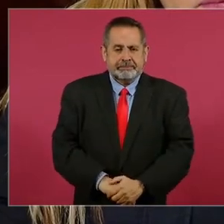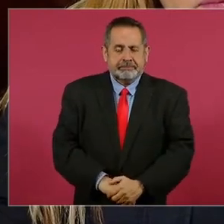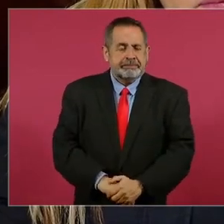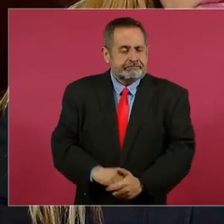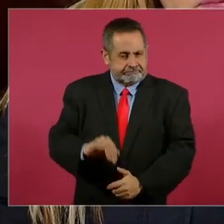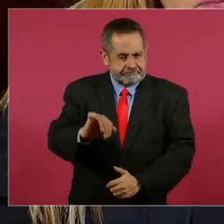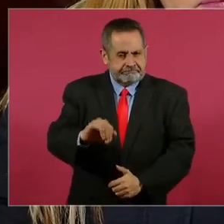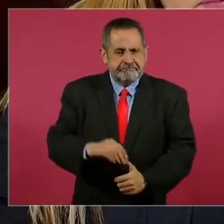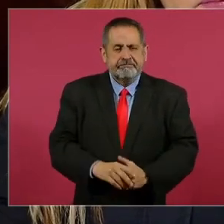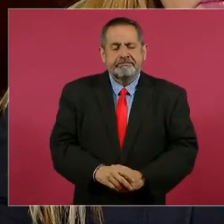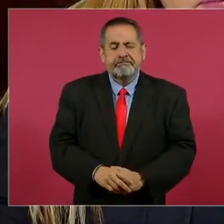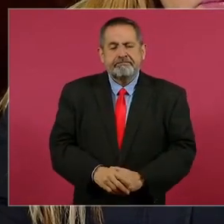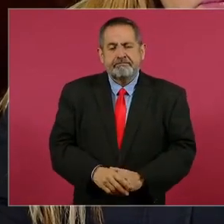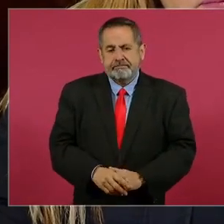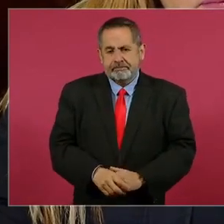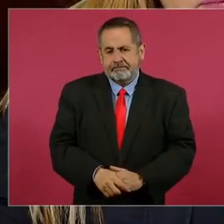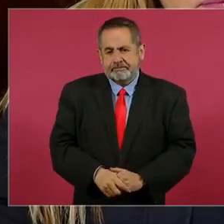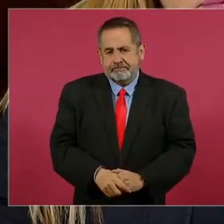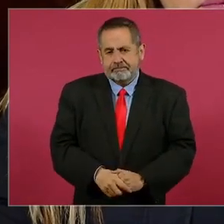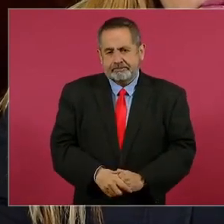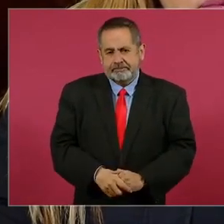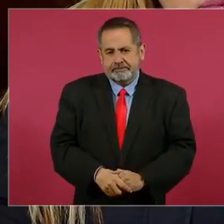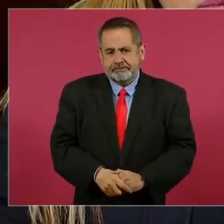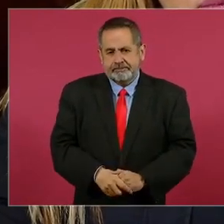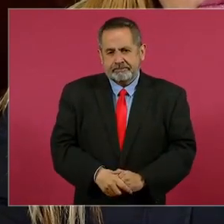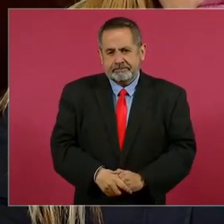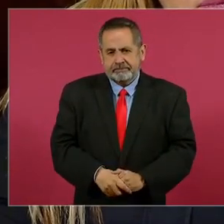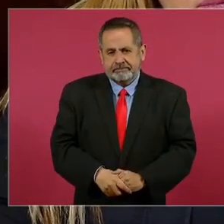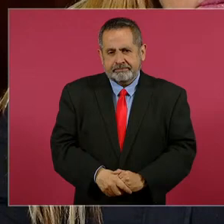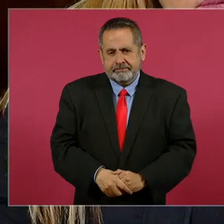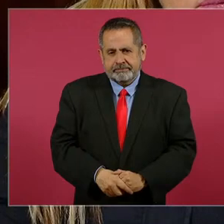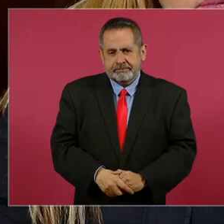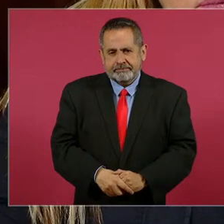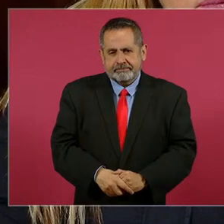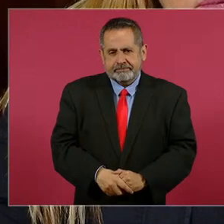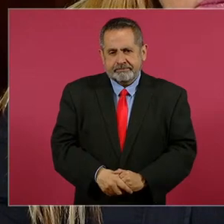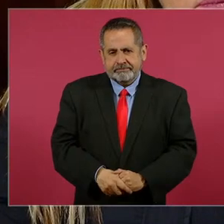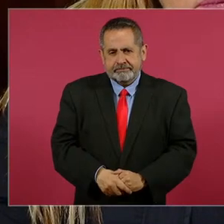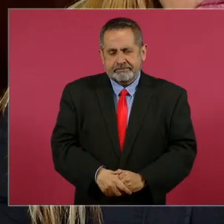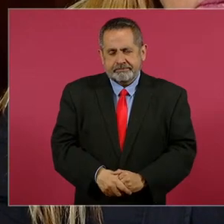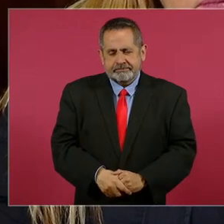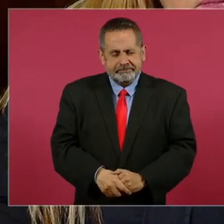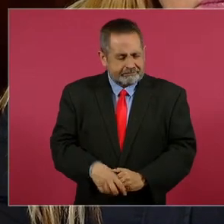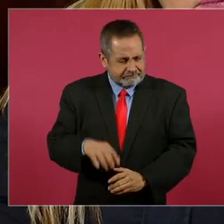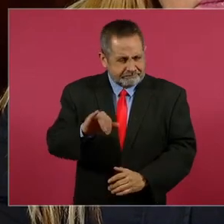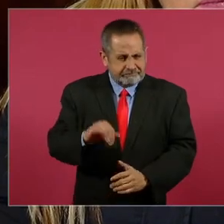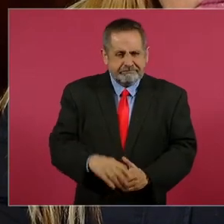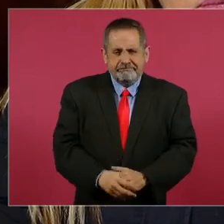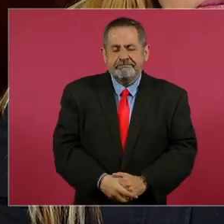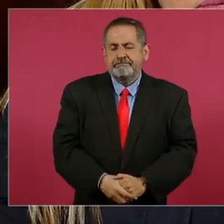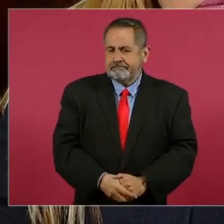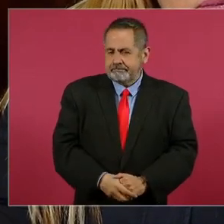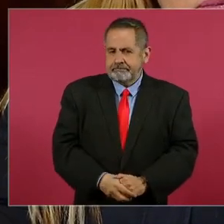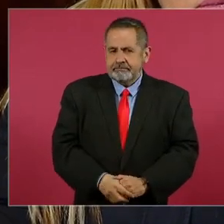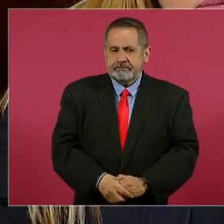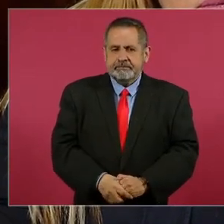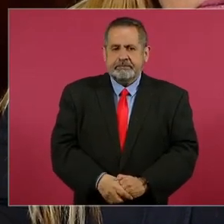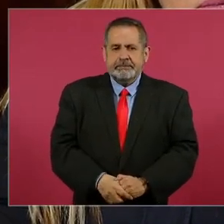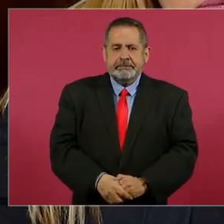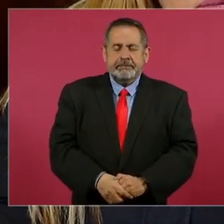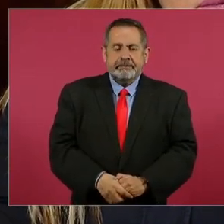Mijis, acaba de determinar la carpeta a la PGR de que no va a investigar a los gafes, sí, que fueron los que lo